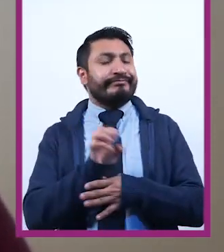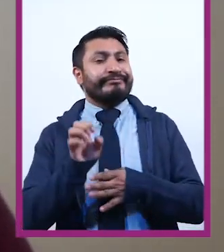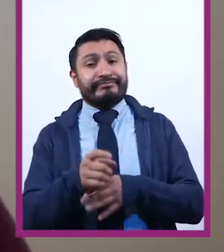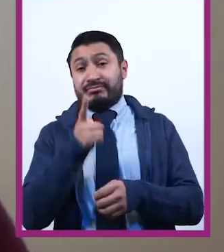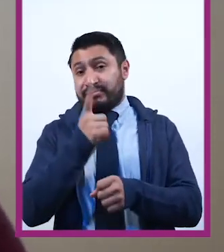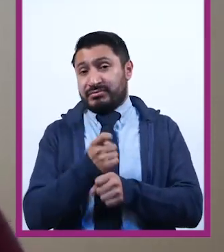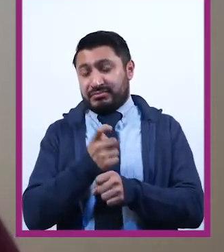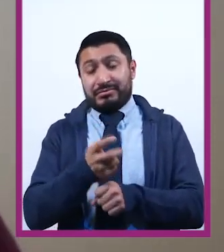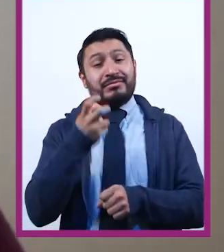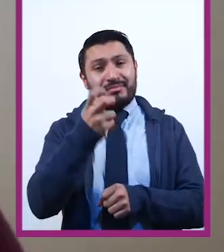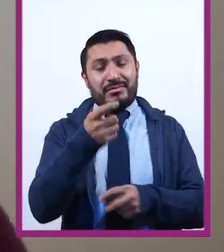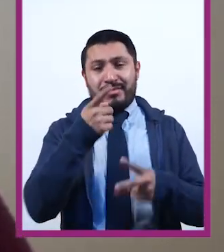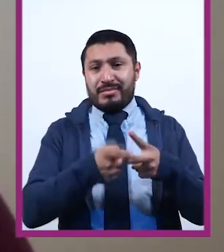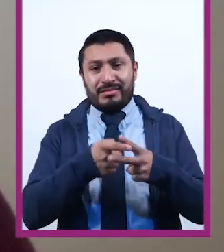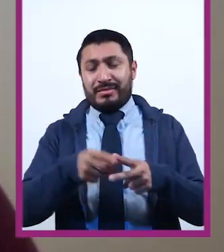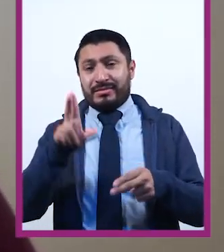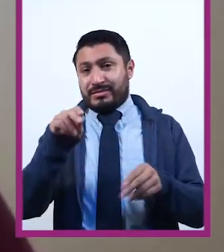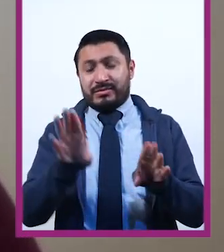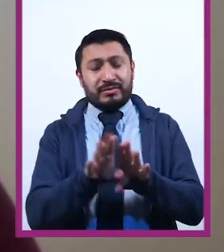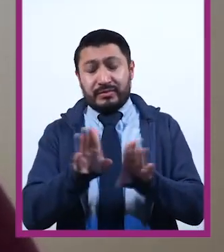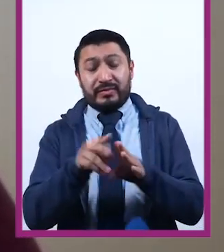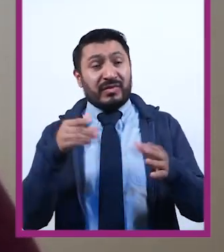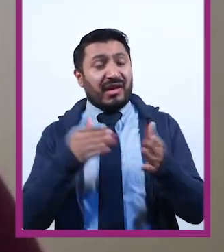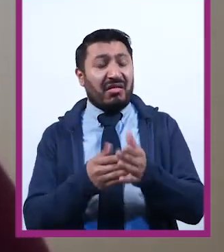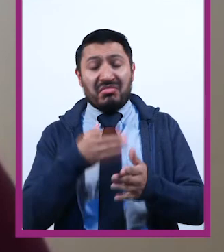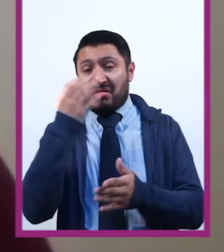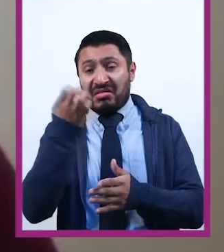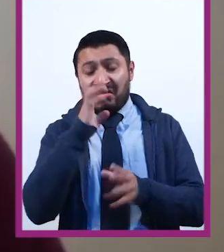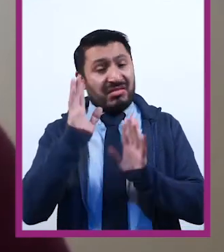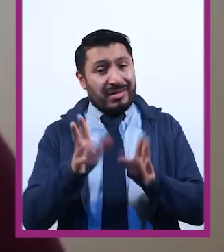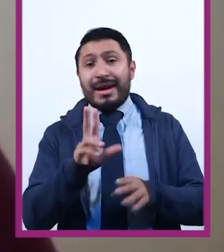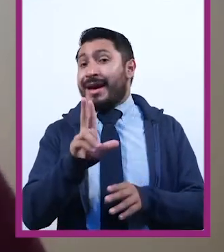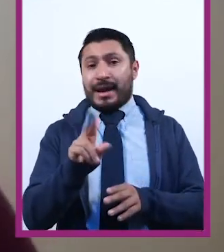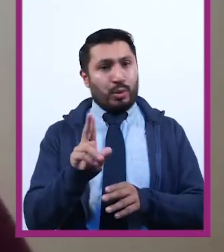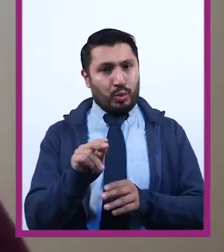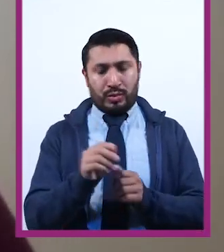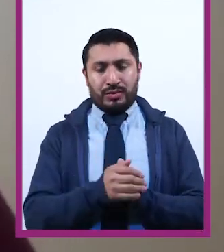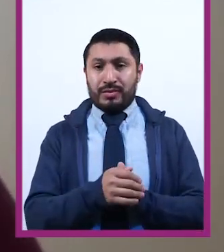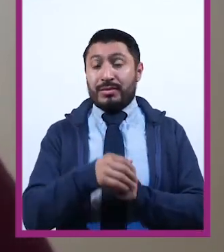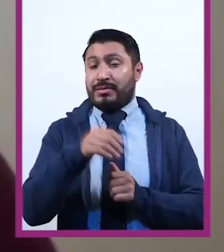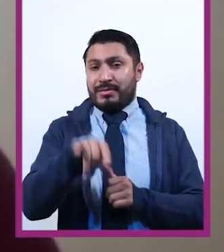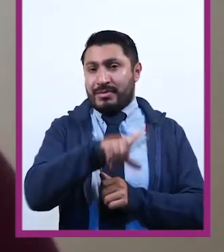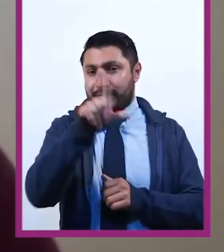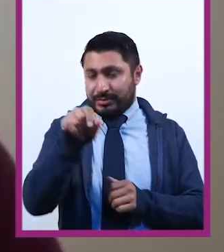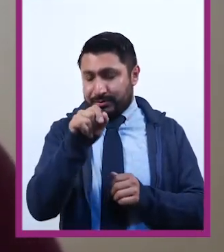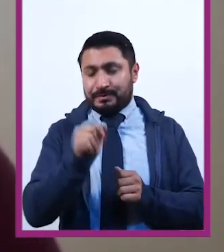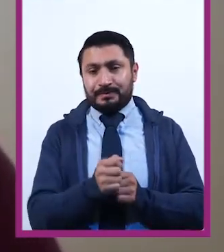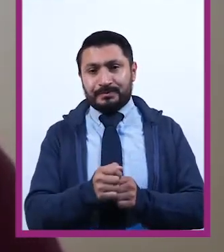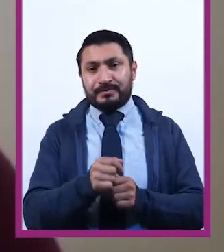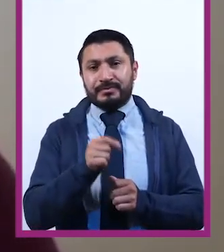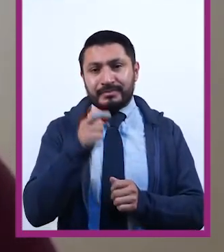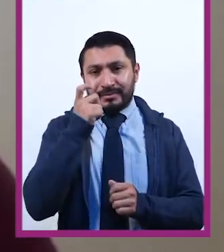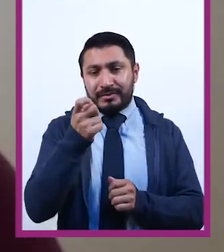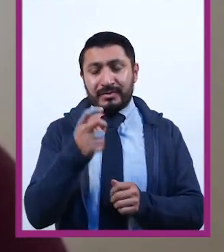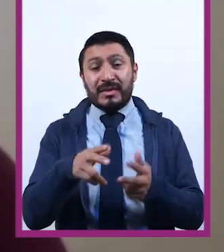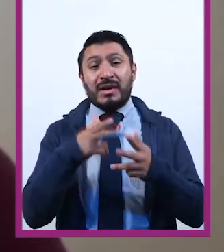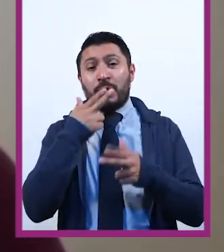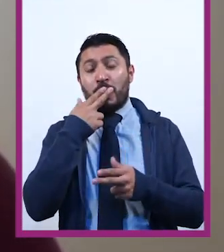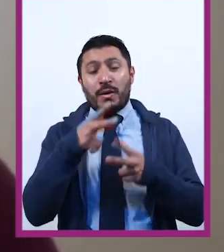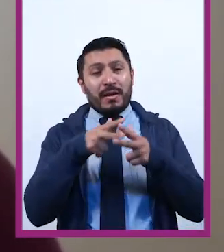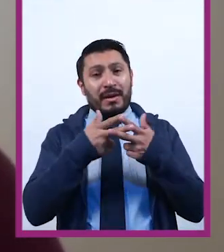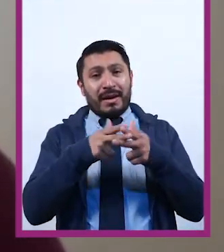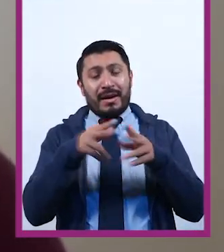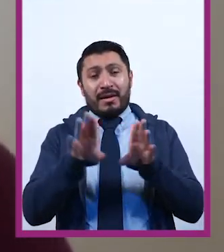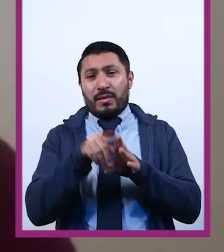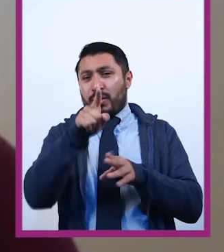Entonces, pues primero eso, las matemáticas no solo son lo de la escuela, y para verla como una